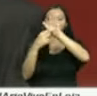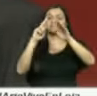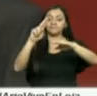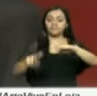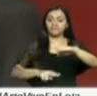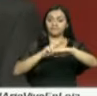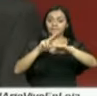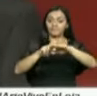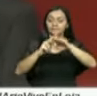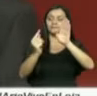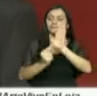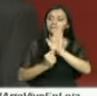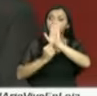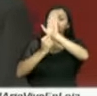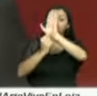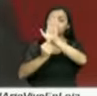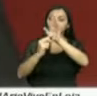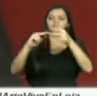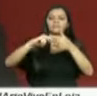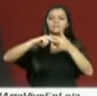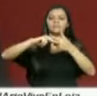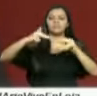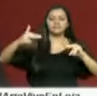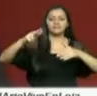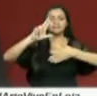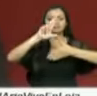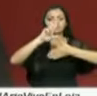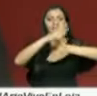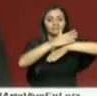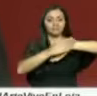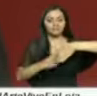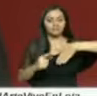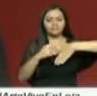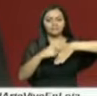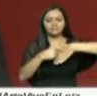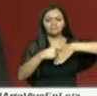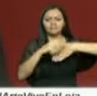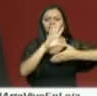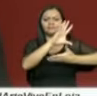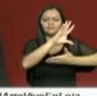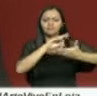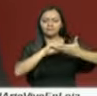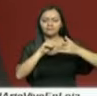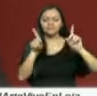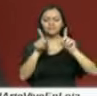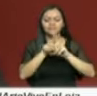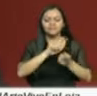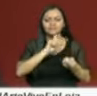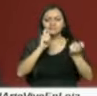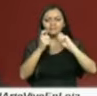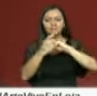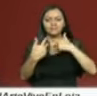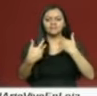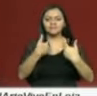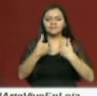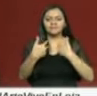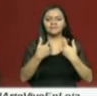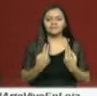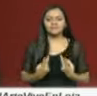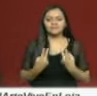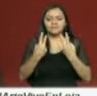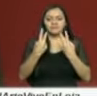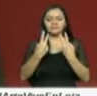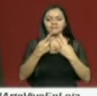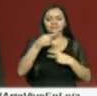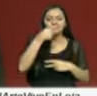artes vivas, es decir, las artes que muestran su vitalidad en la dinámica del espectáculo entre